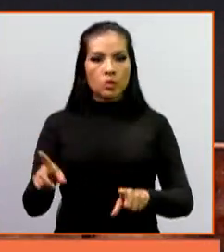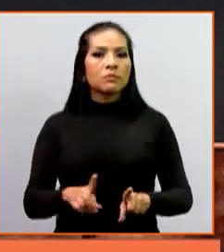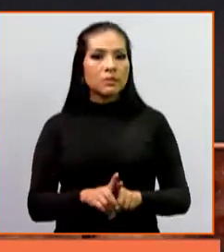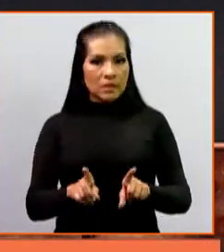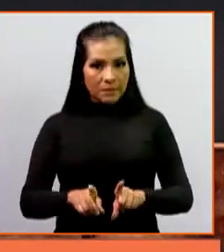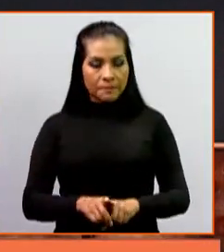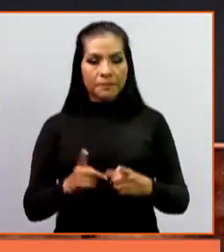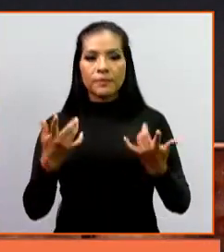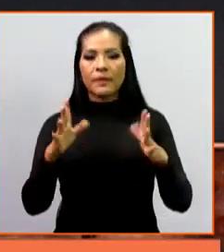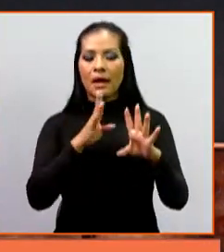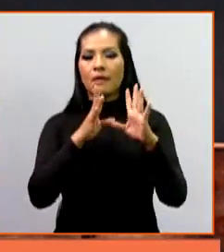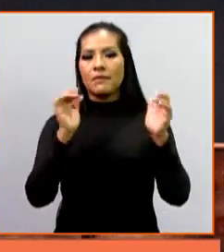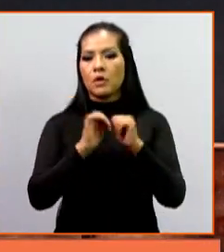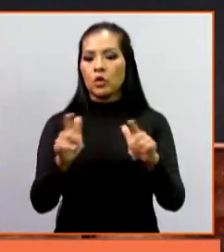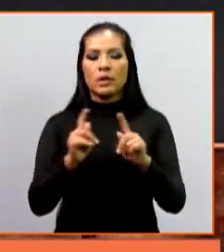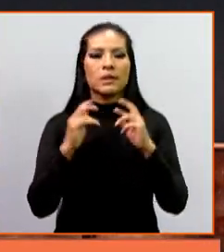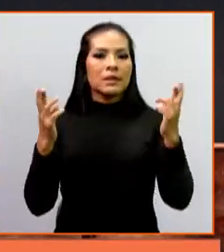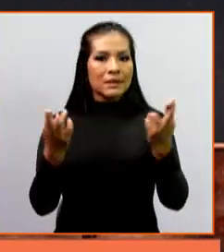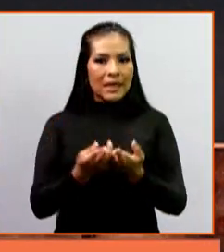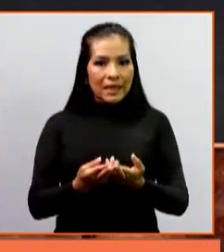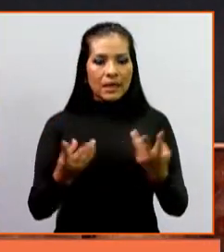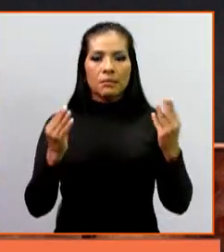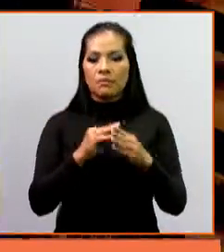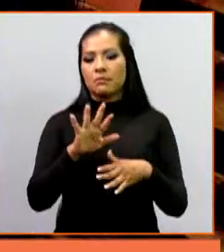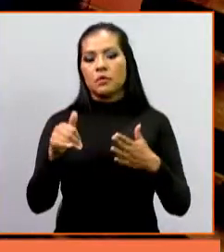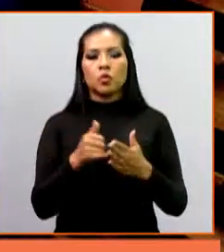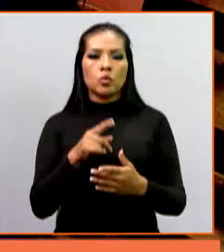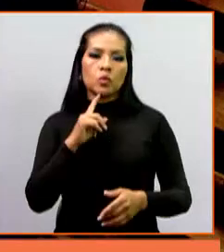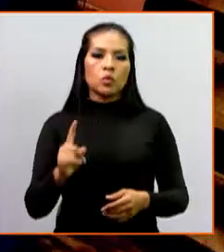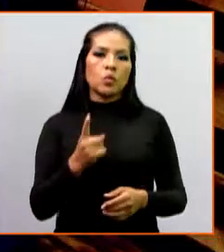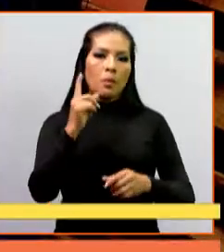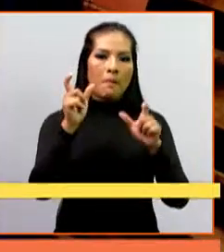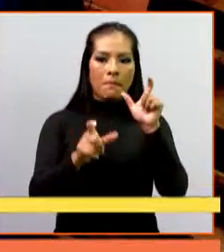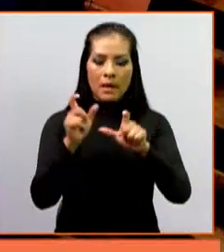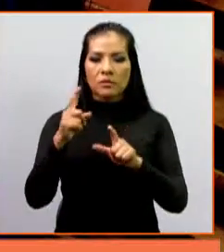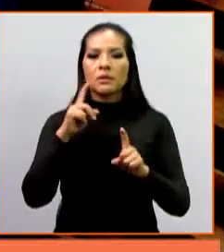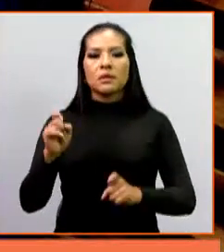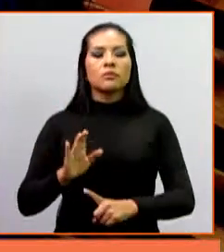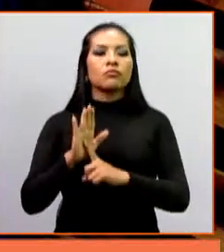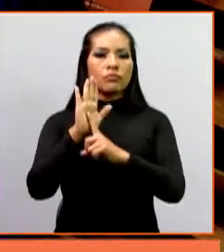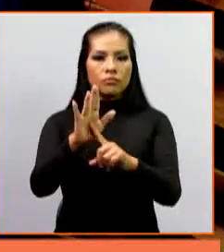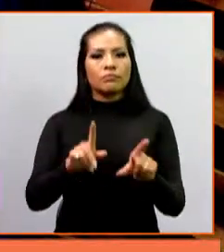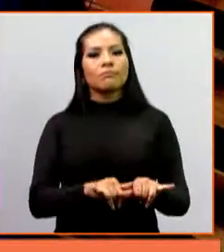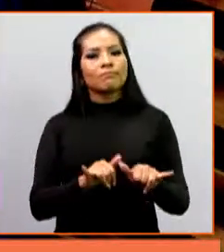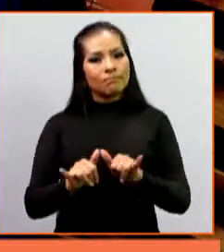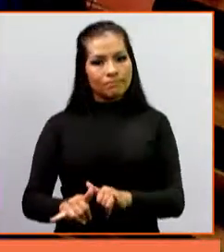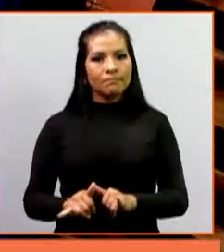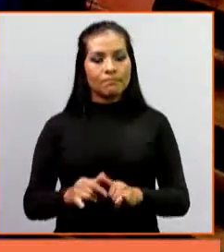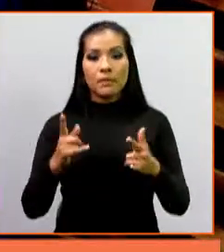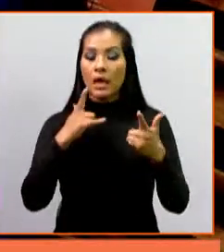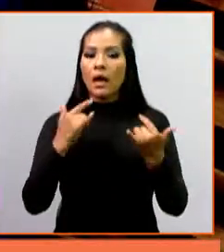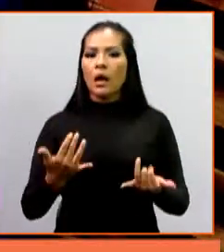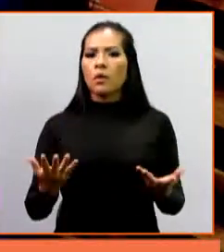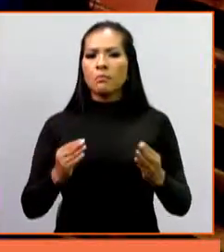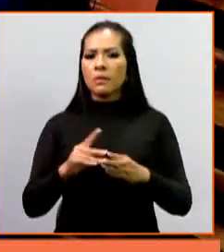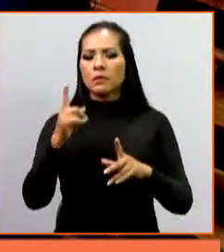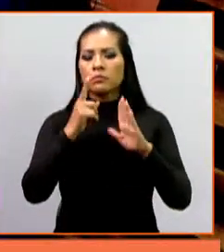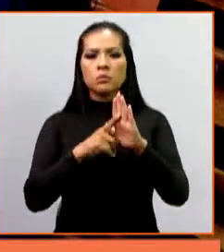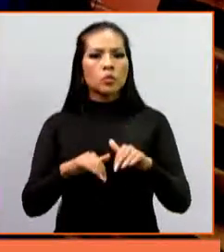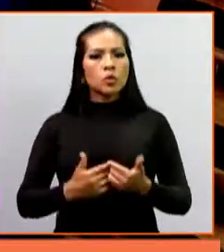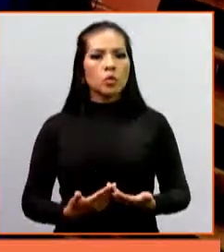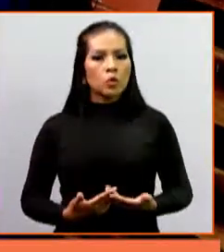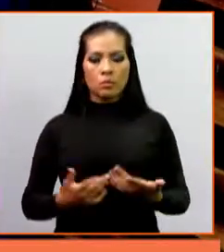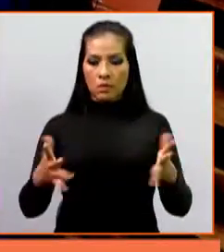ponerlo en diálogo con el taller y que se genere semillero de otros unipersonales y de otros talleres. ¡Qué hermoso! Claro, de pronto uno a veces